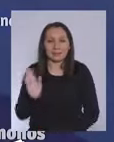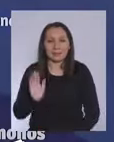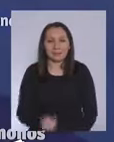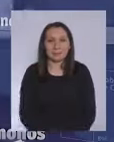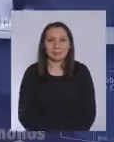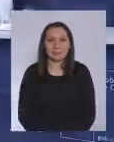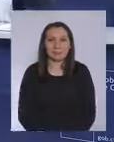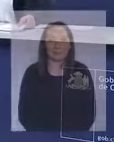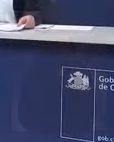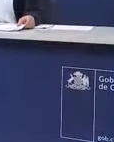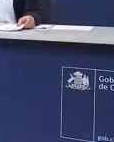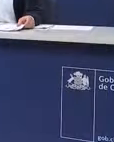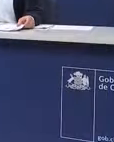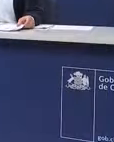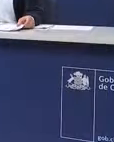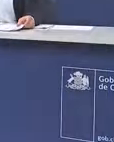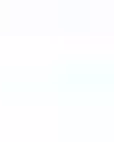luego